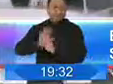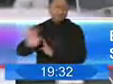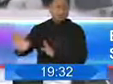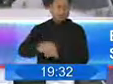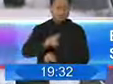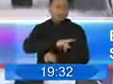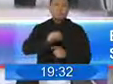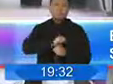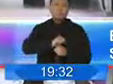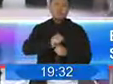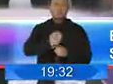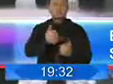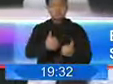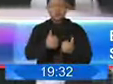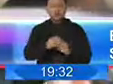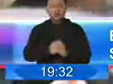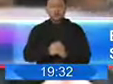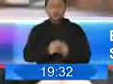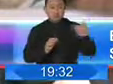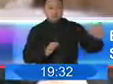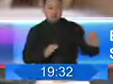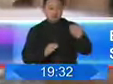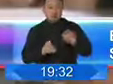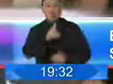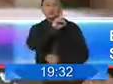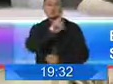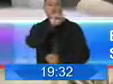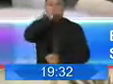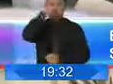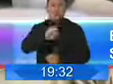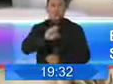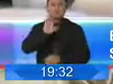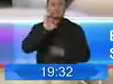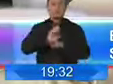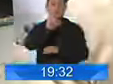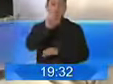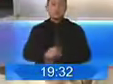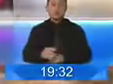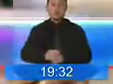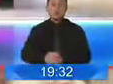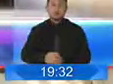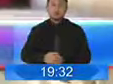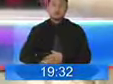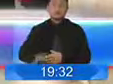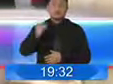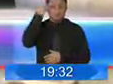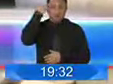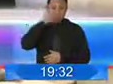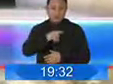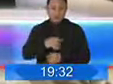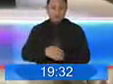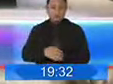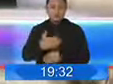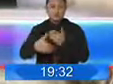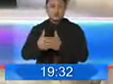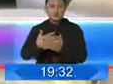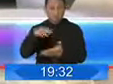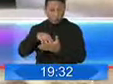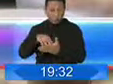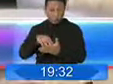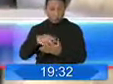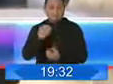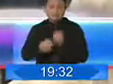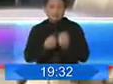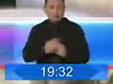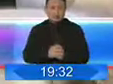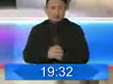también encontrar talentos 100% ecuatorianos. La idea es que ellos tengan qué hacer fuera de las horas de estudio y